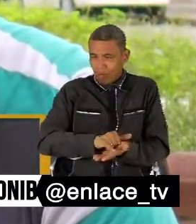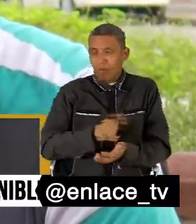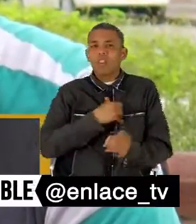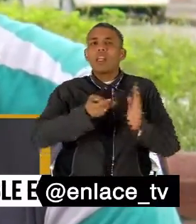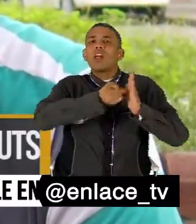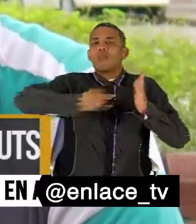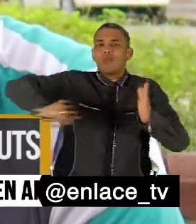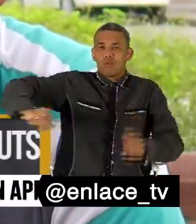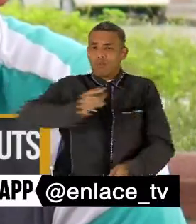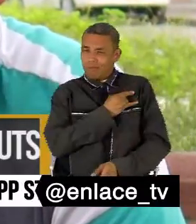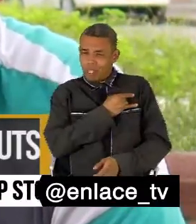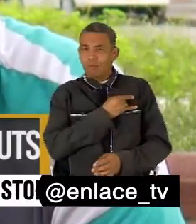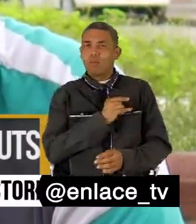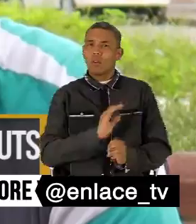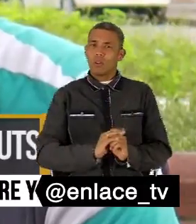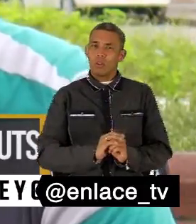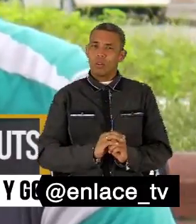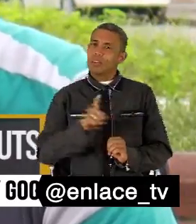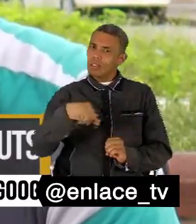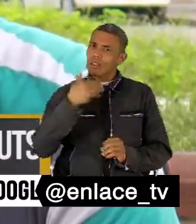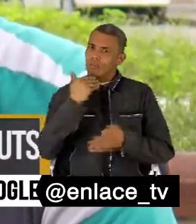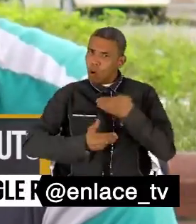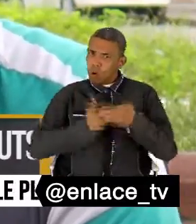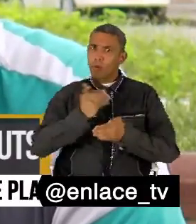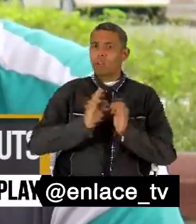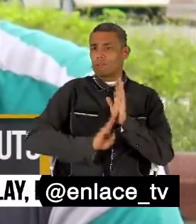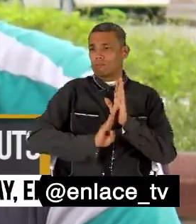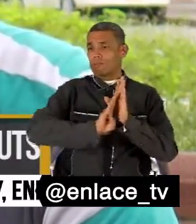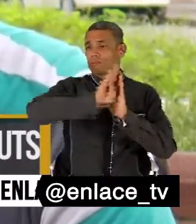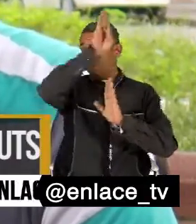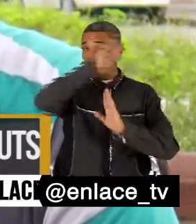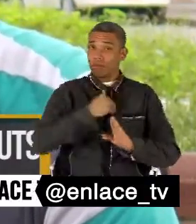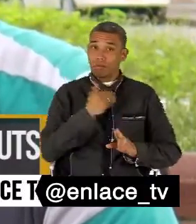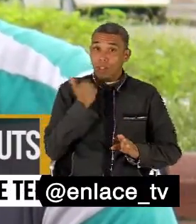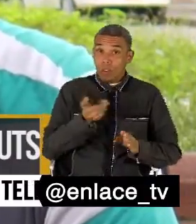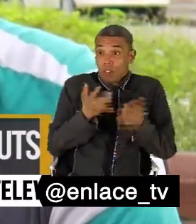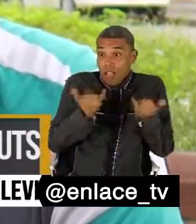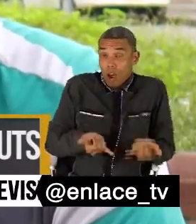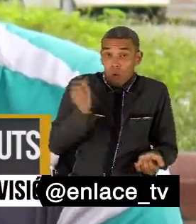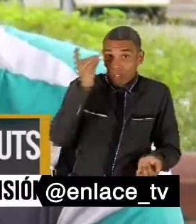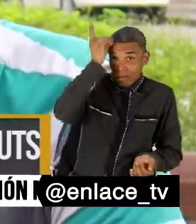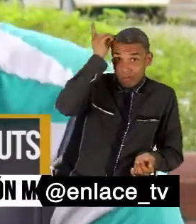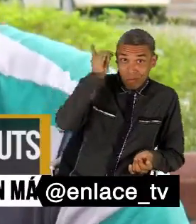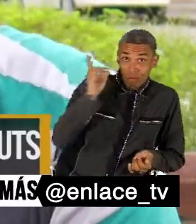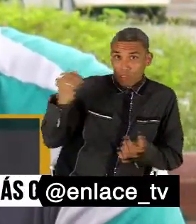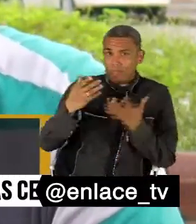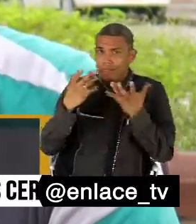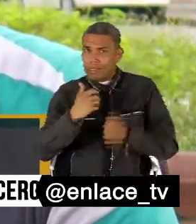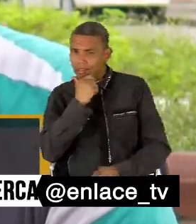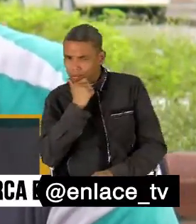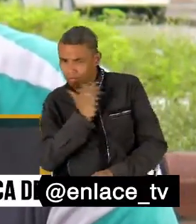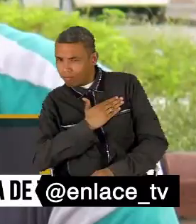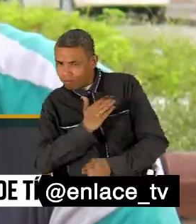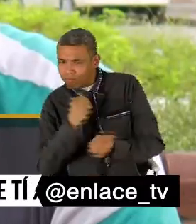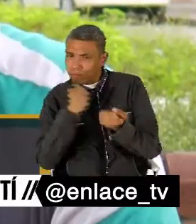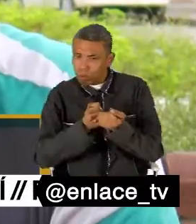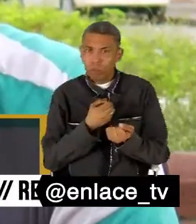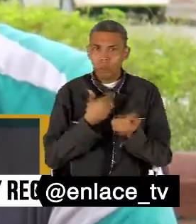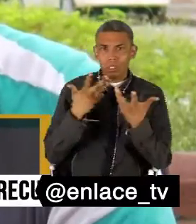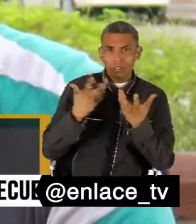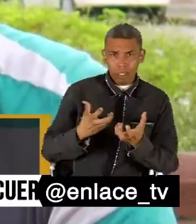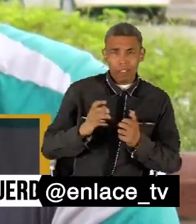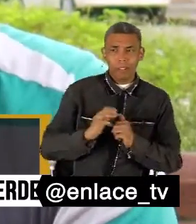tecnológicas, y la idea es que las unidades tecnológicas sigan creciendo, y más actualmente con el apoyo del señor alcalde, en conjunto con grandes funcionarios de las unidades